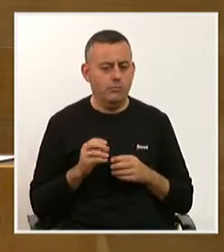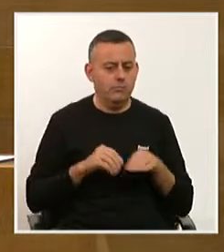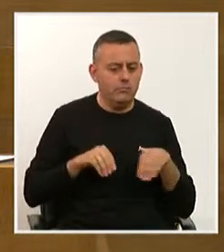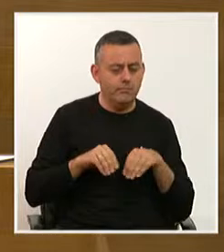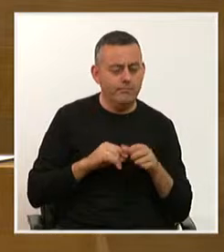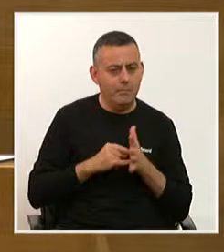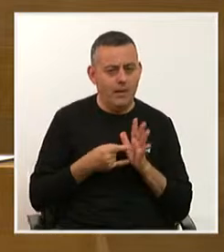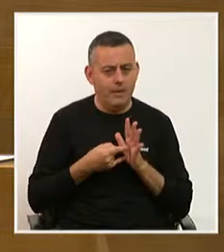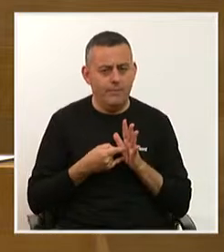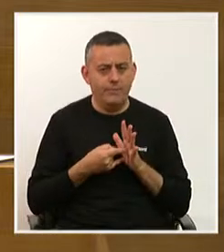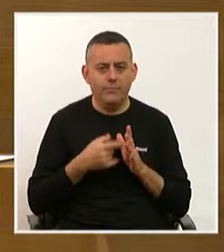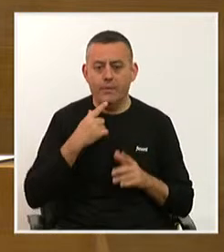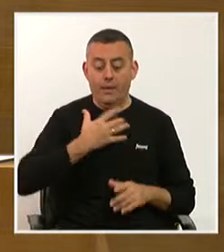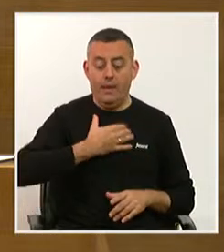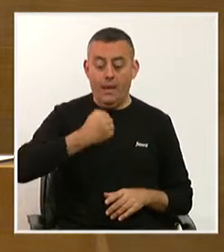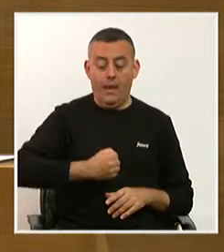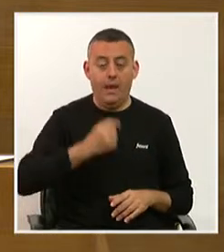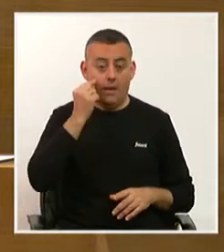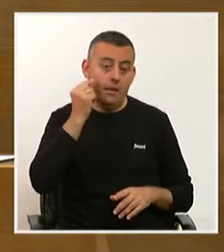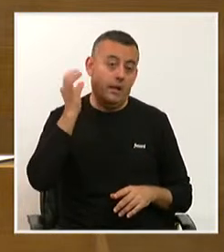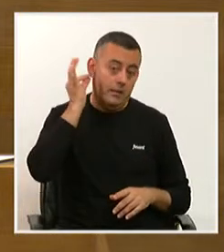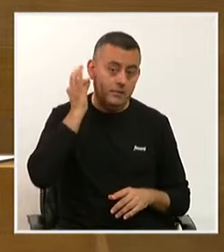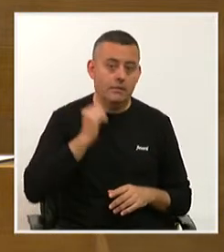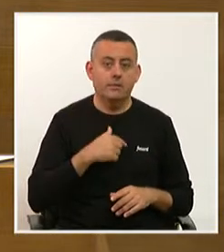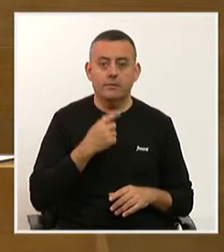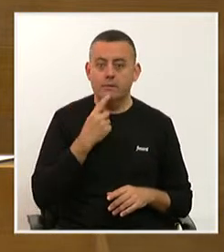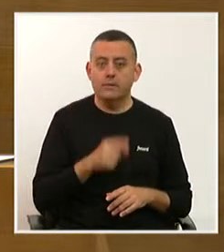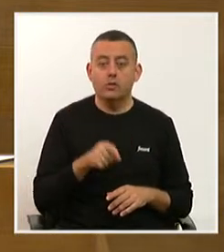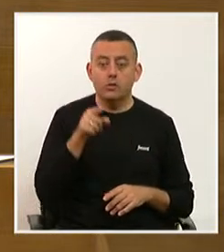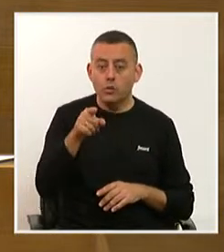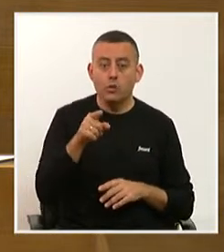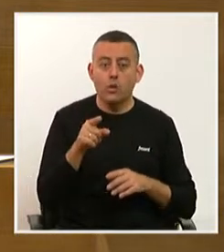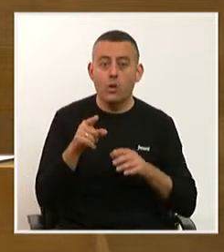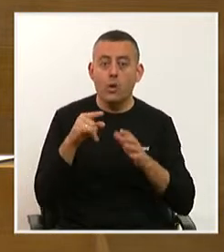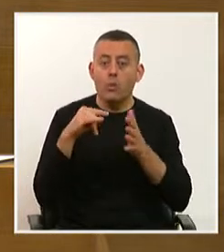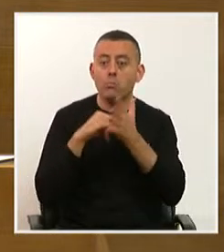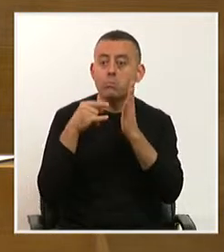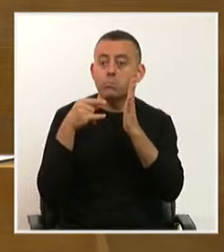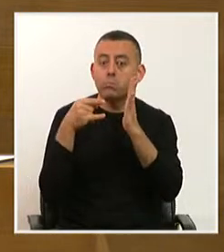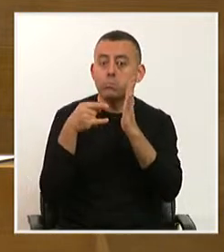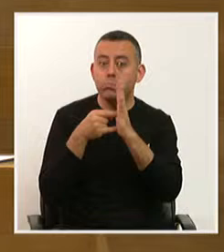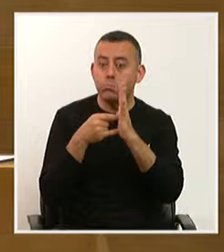alcaldesa que si modifica el proyect edific que si